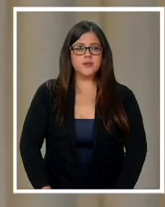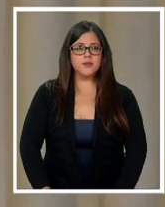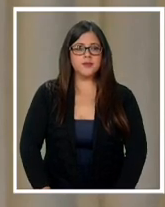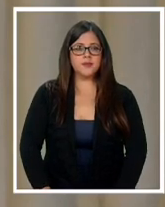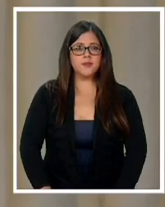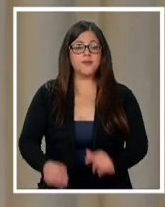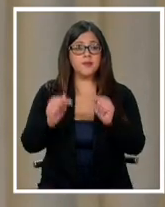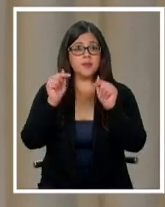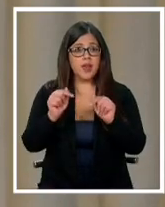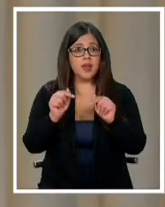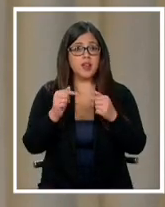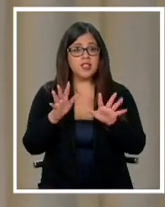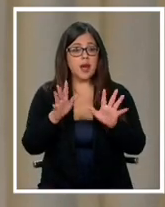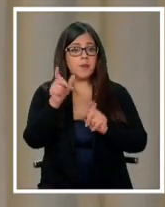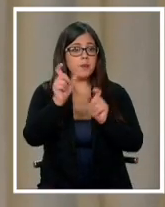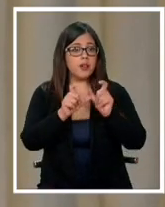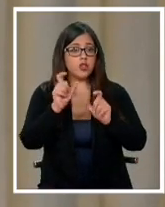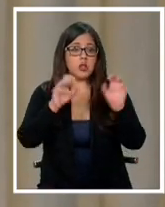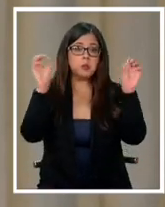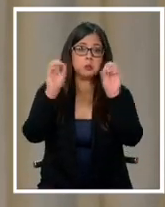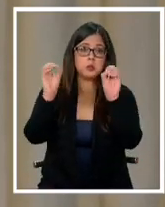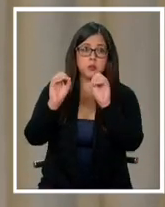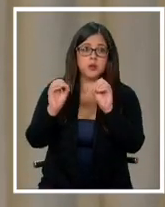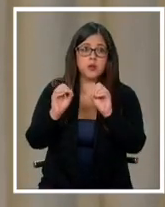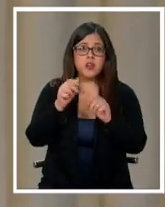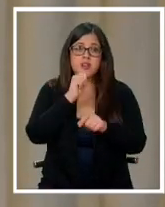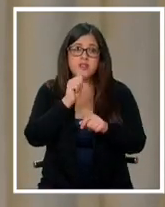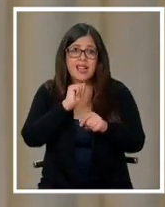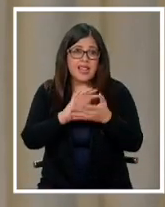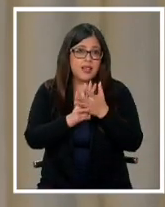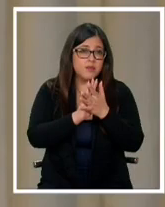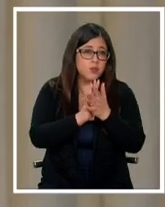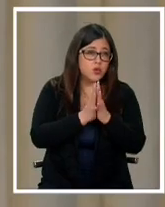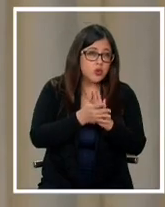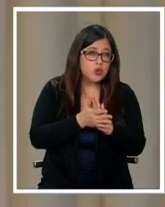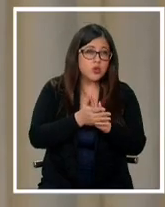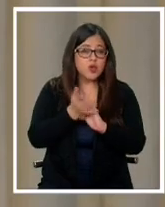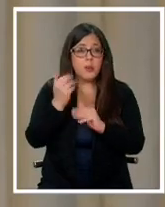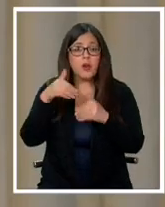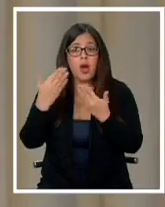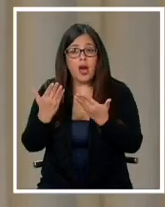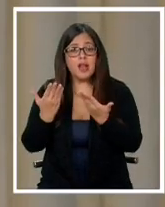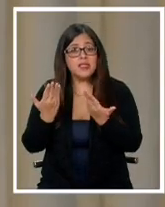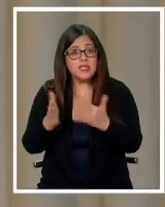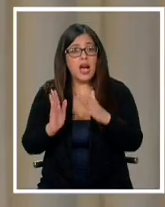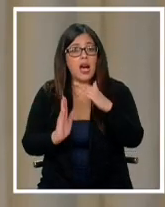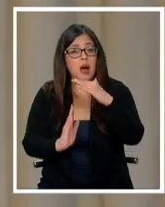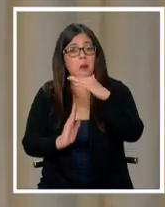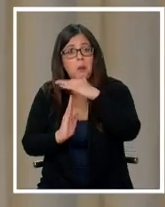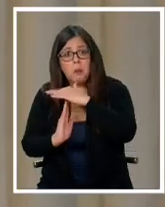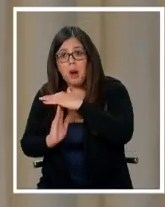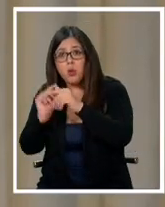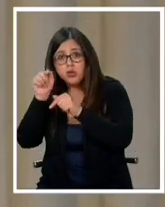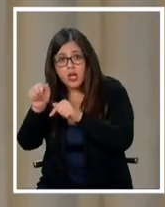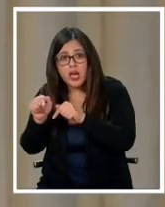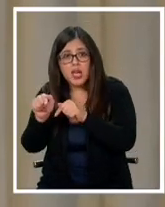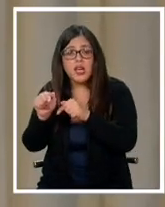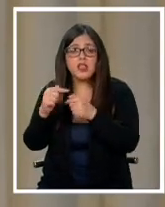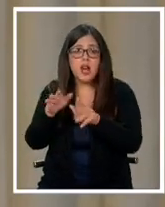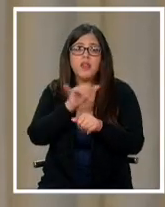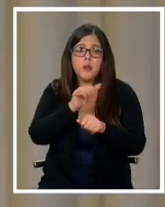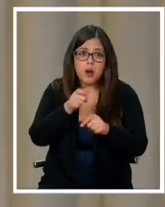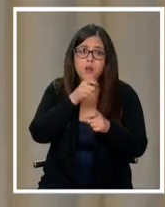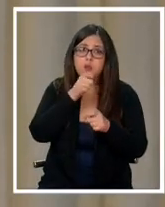bien hay parte de las voces de los convencionales no alcanzamos a tenerlos todos están en el break entre votación y votación ya vamos a ir sumando voces de los